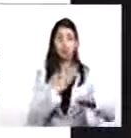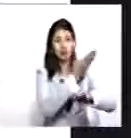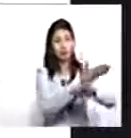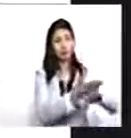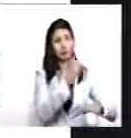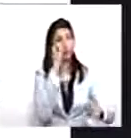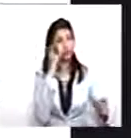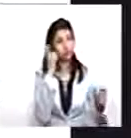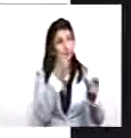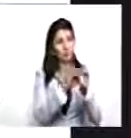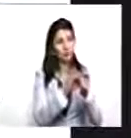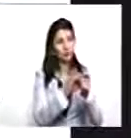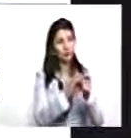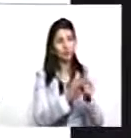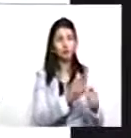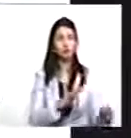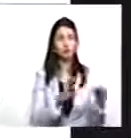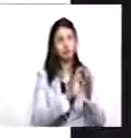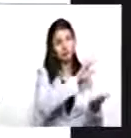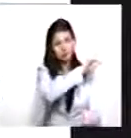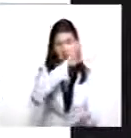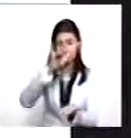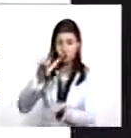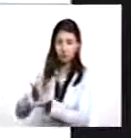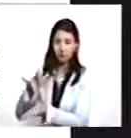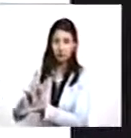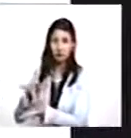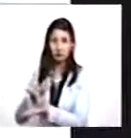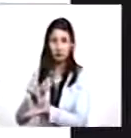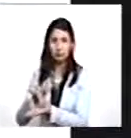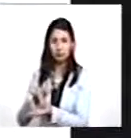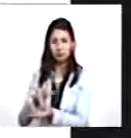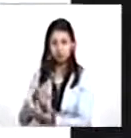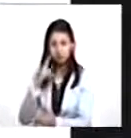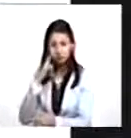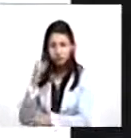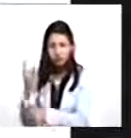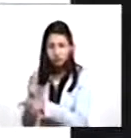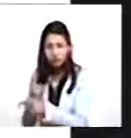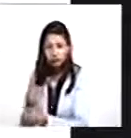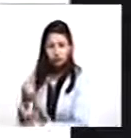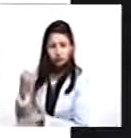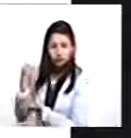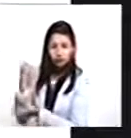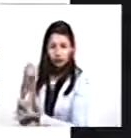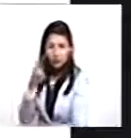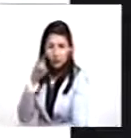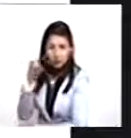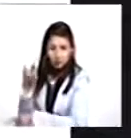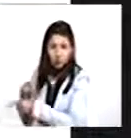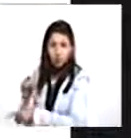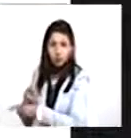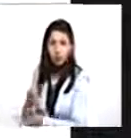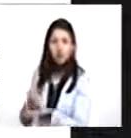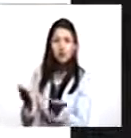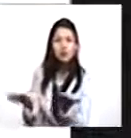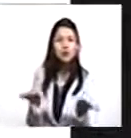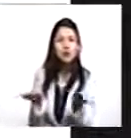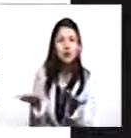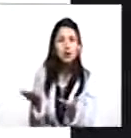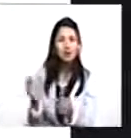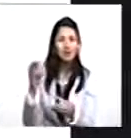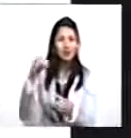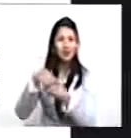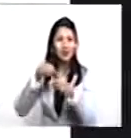su participación en la correcta utilización de los recursos públicos destinados al pago de servicios públicos